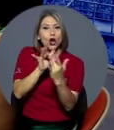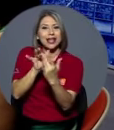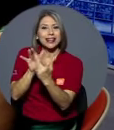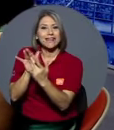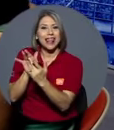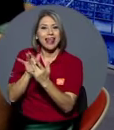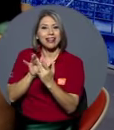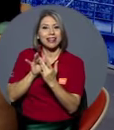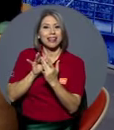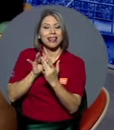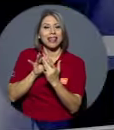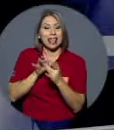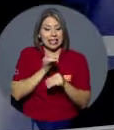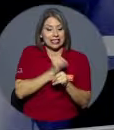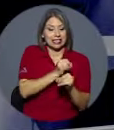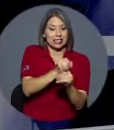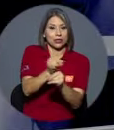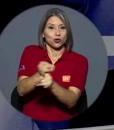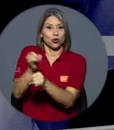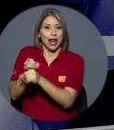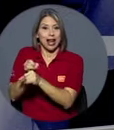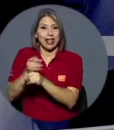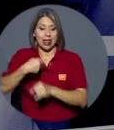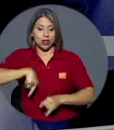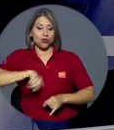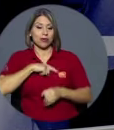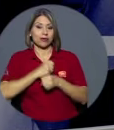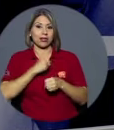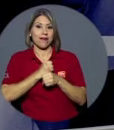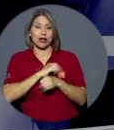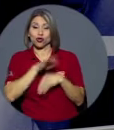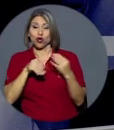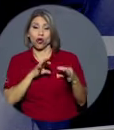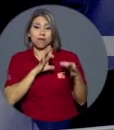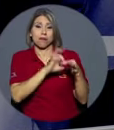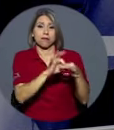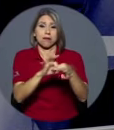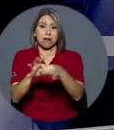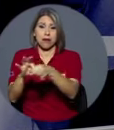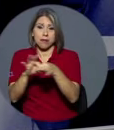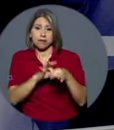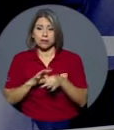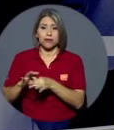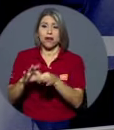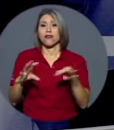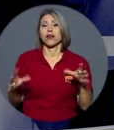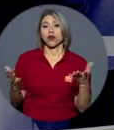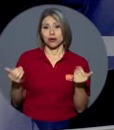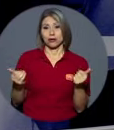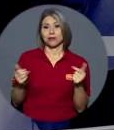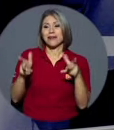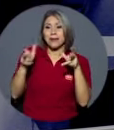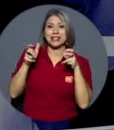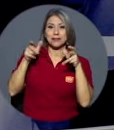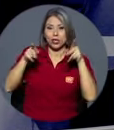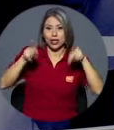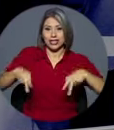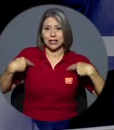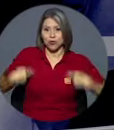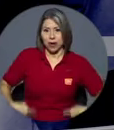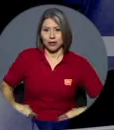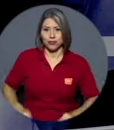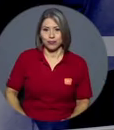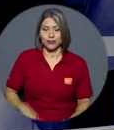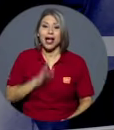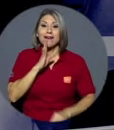la institucionalidad y lo que producimos y esa percepción y comportamiento del ser humano. Y hablando del gran área metropolitana,